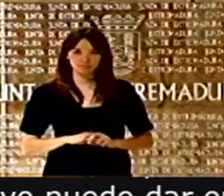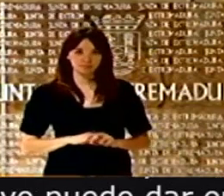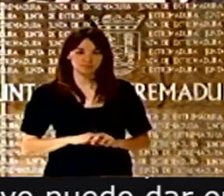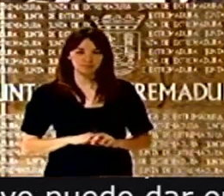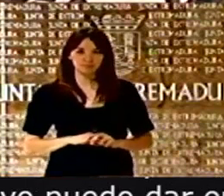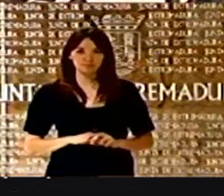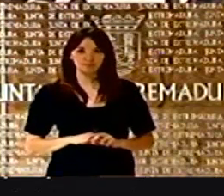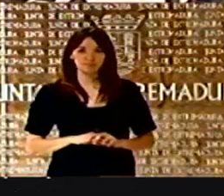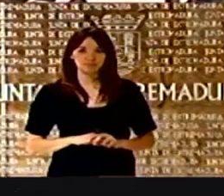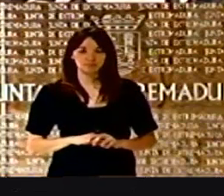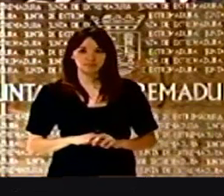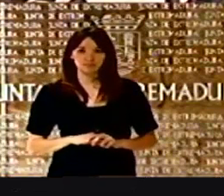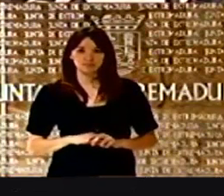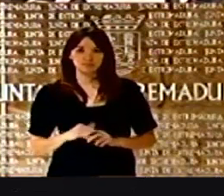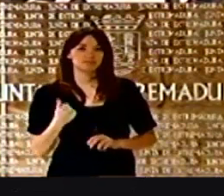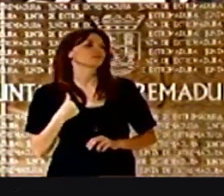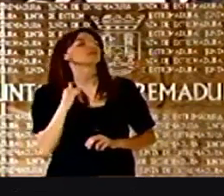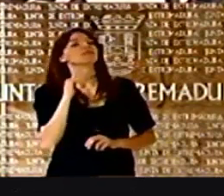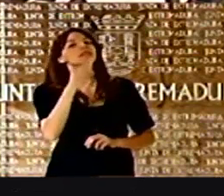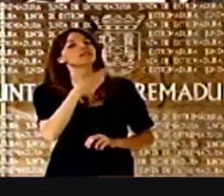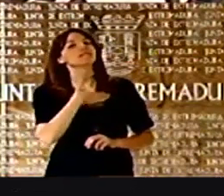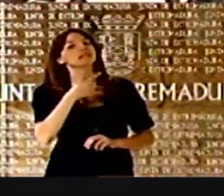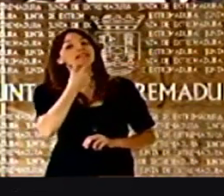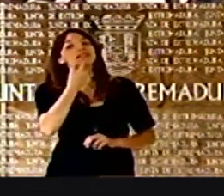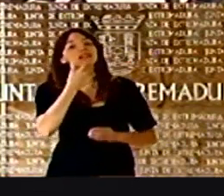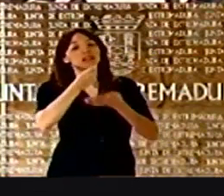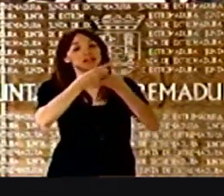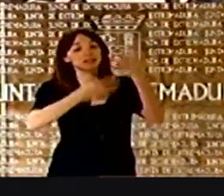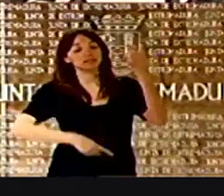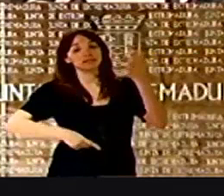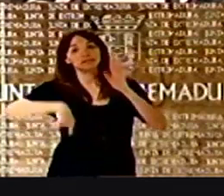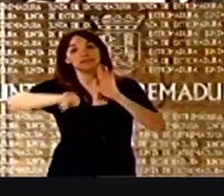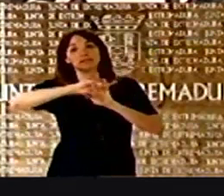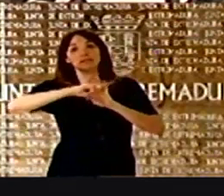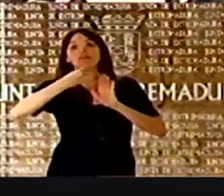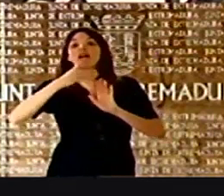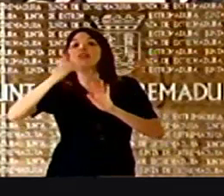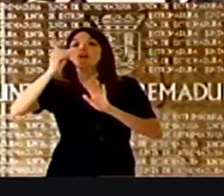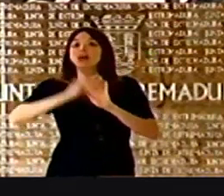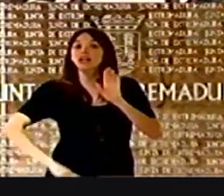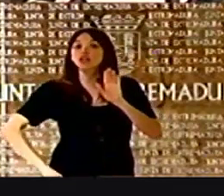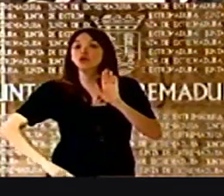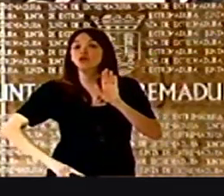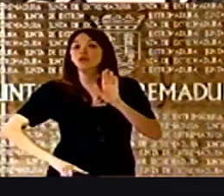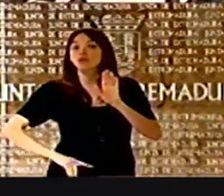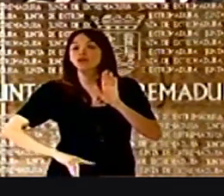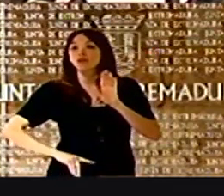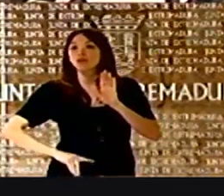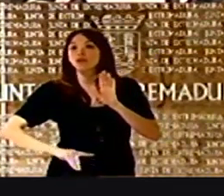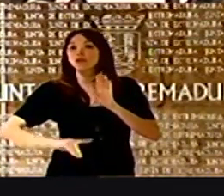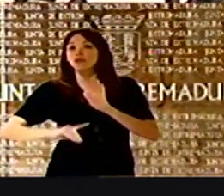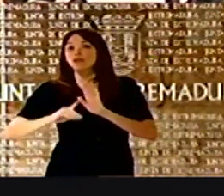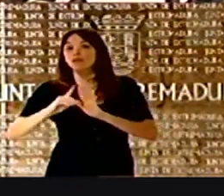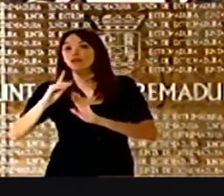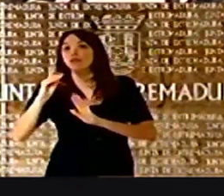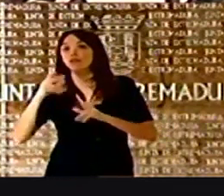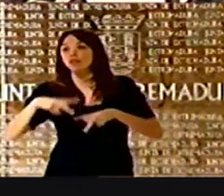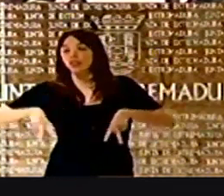Sí leo, Isabel, en la reseña que se ha aprobado el decreto del cese de Isabel Moreno Duque como secretaria